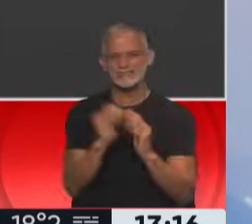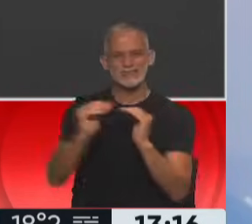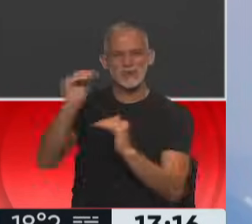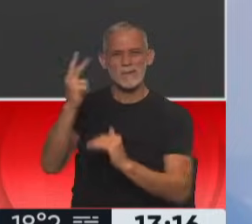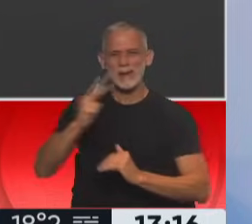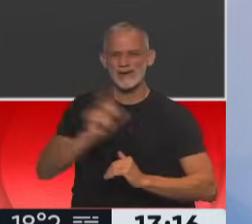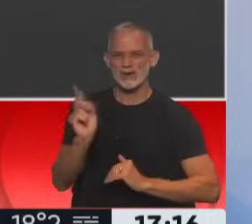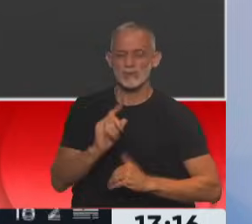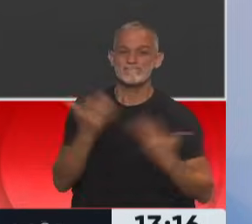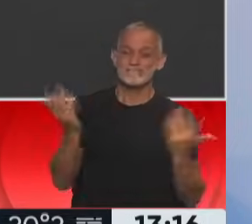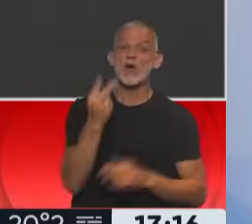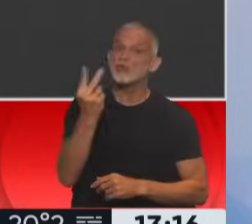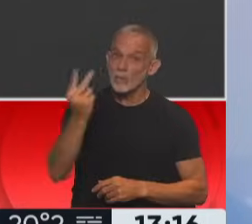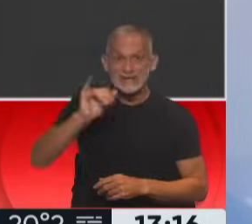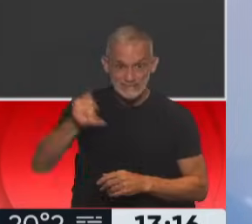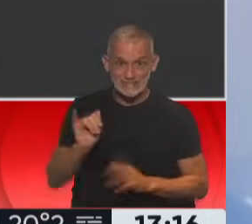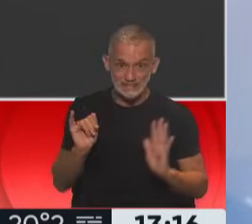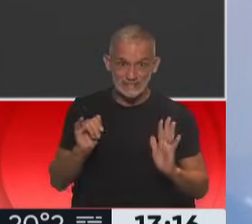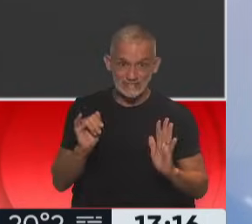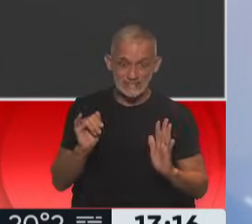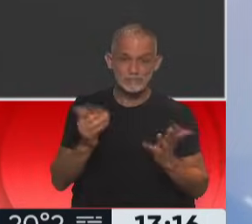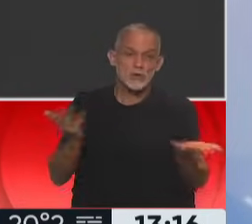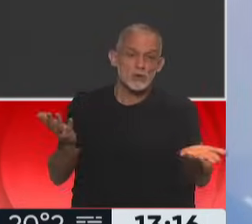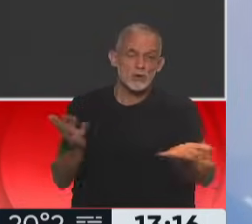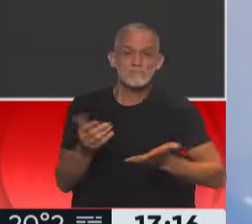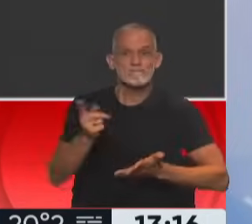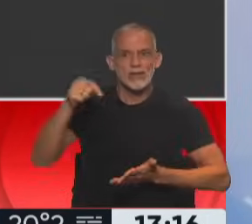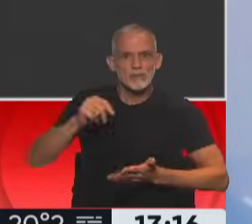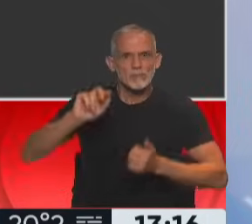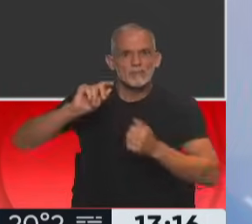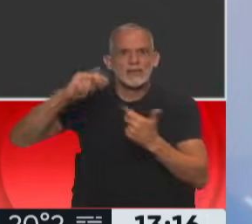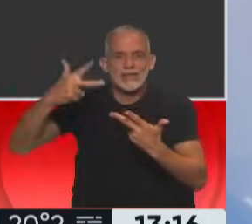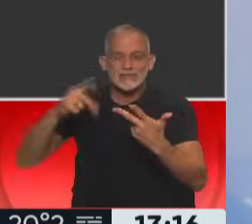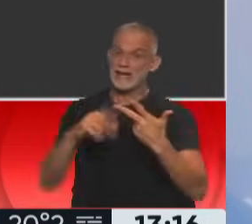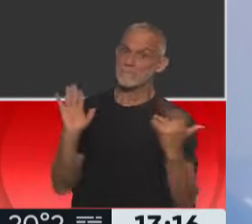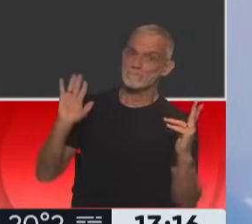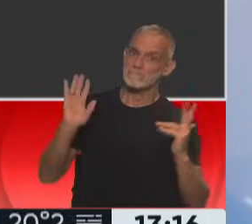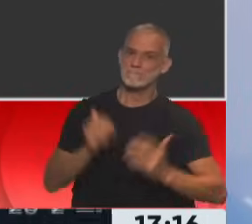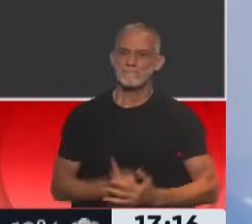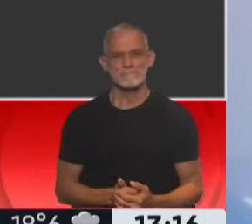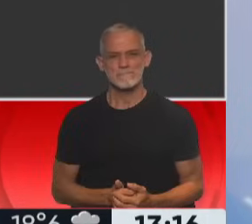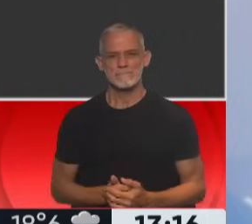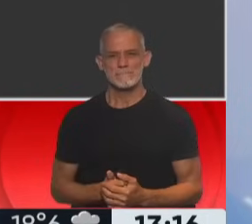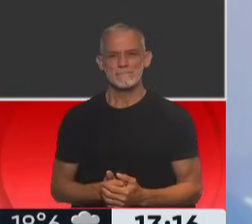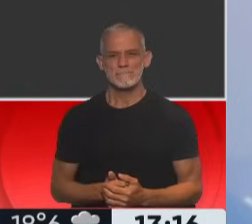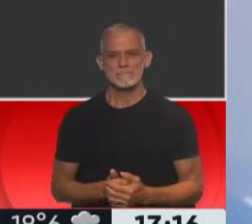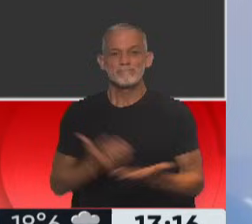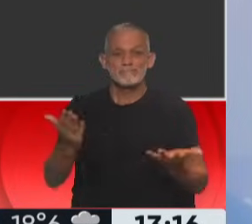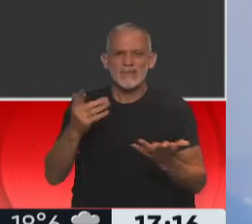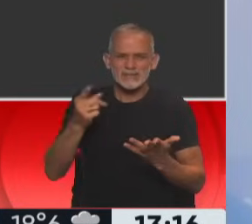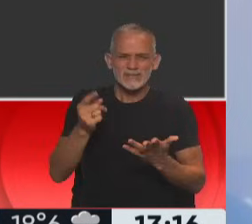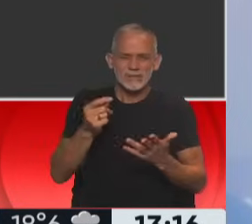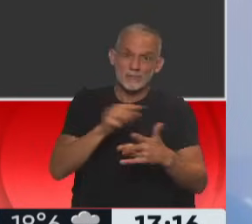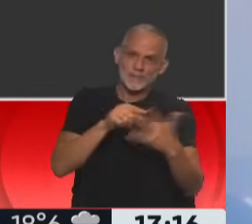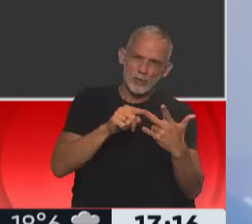al trono. Hubo 2 veces donde sí sucedió. ¿Será esta vez también la tercera? Ya que estamos en el 2 sin